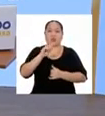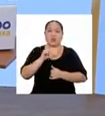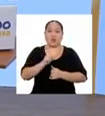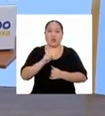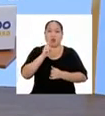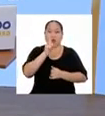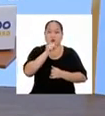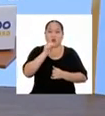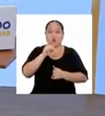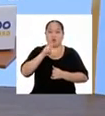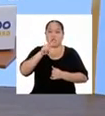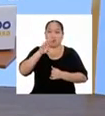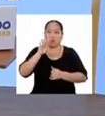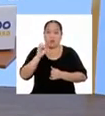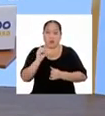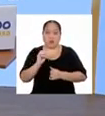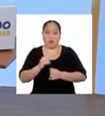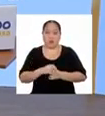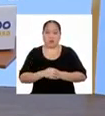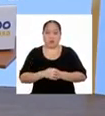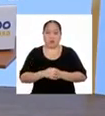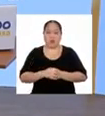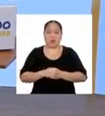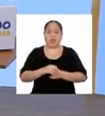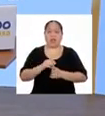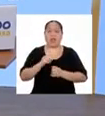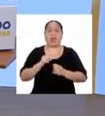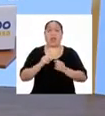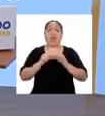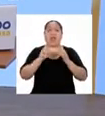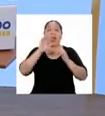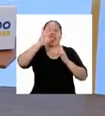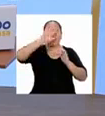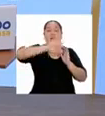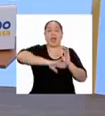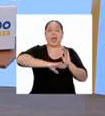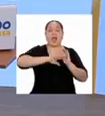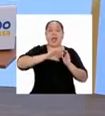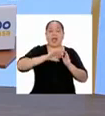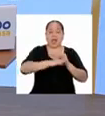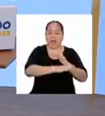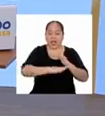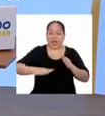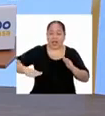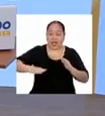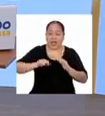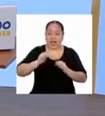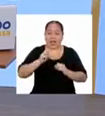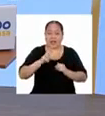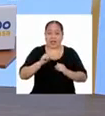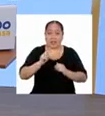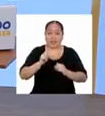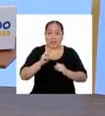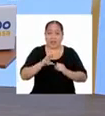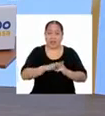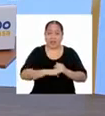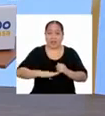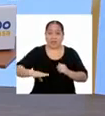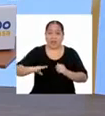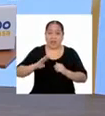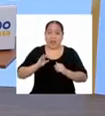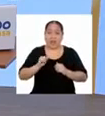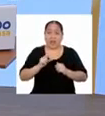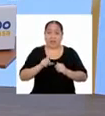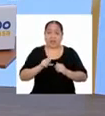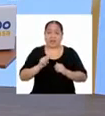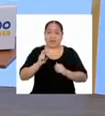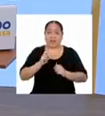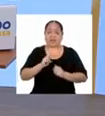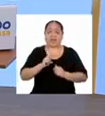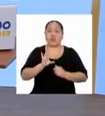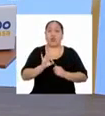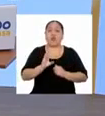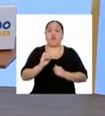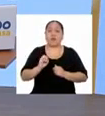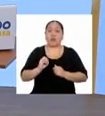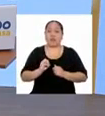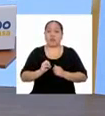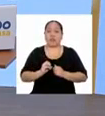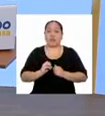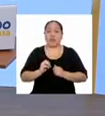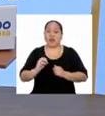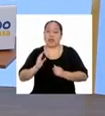1,20 m. La arista de base mide 90 centímetros. La arista lateral